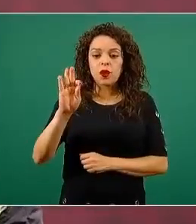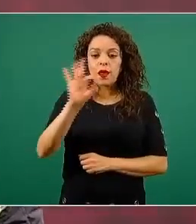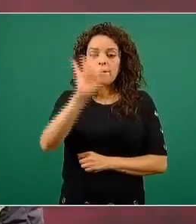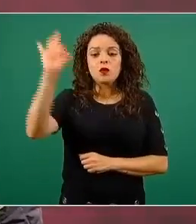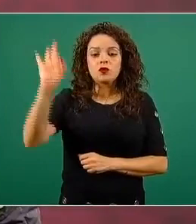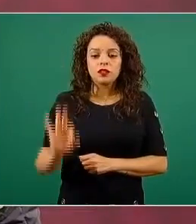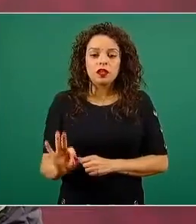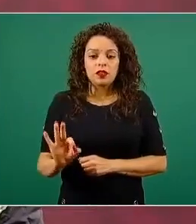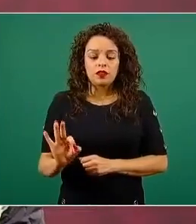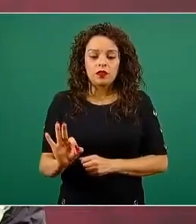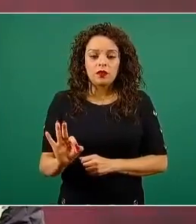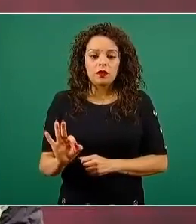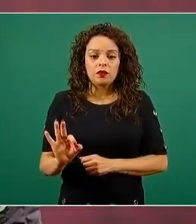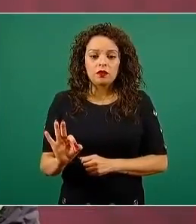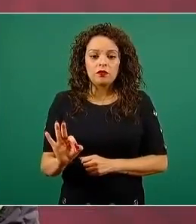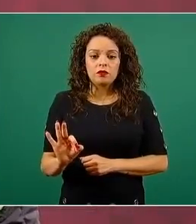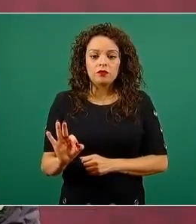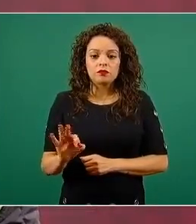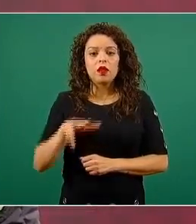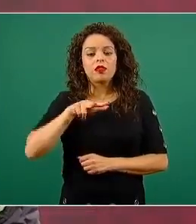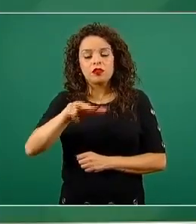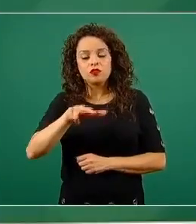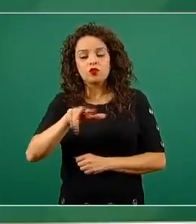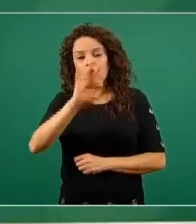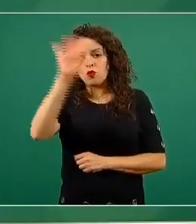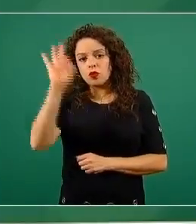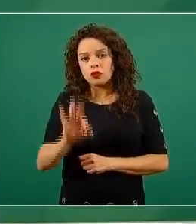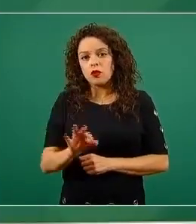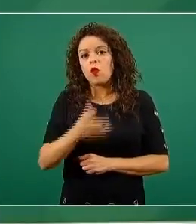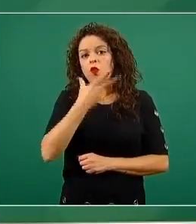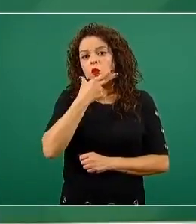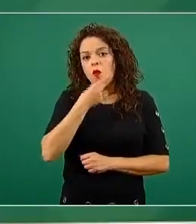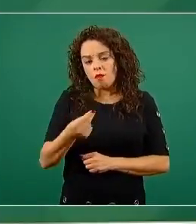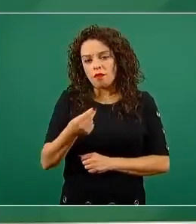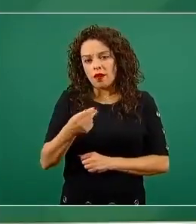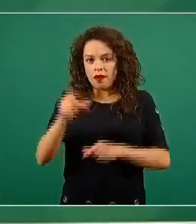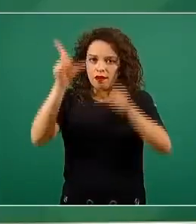40% de enfermeras, 18% de enfermeros.